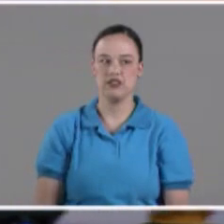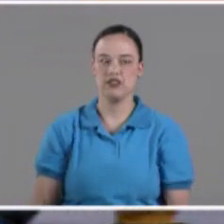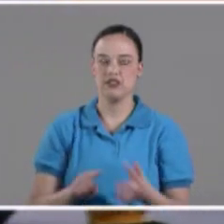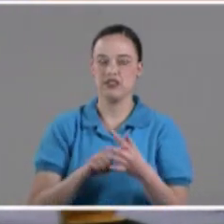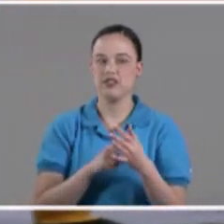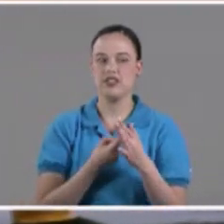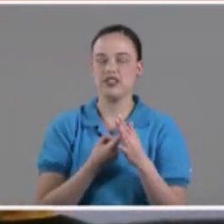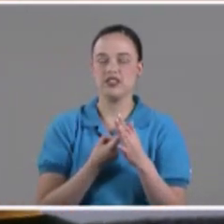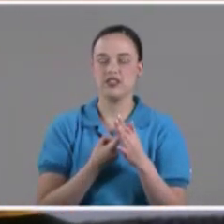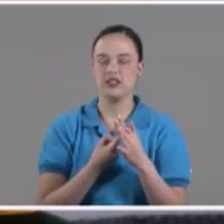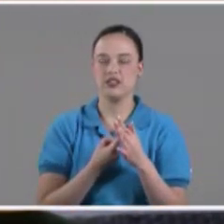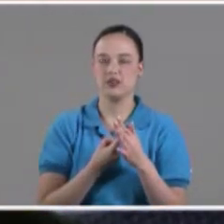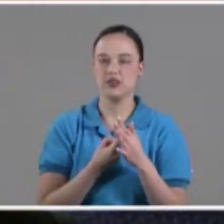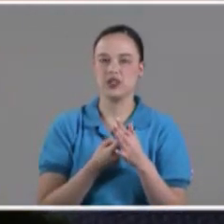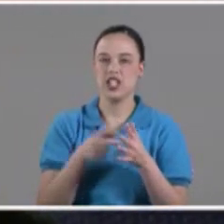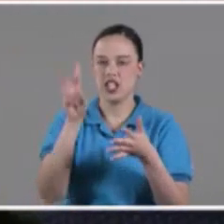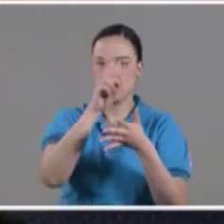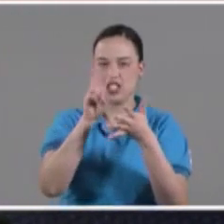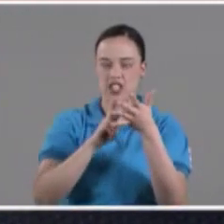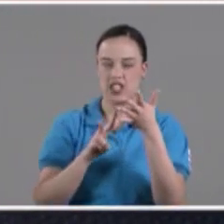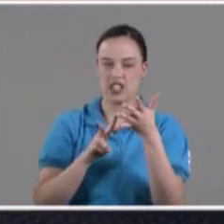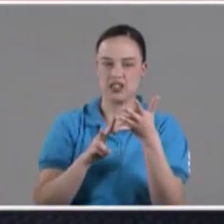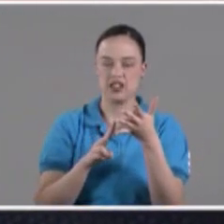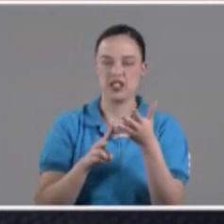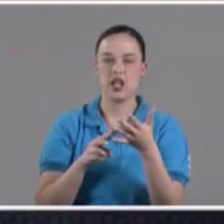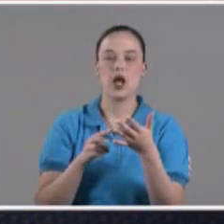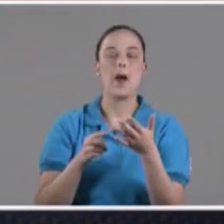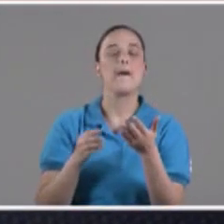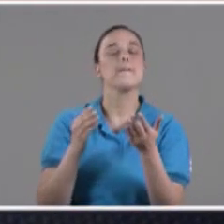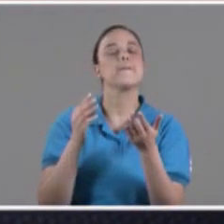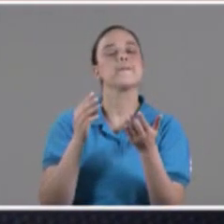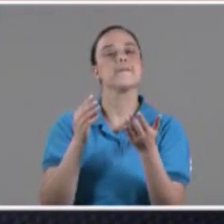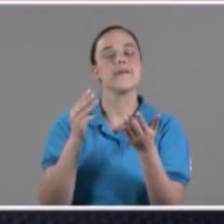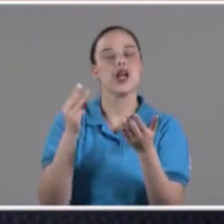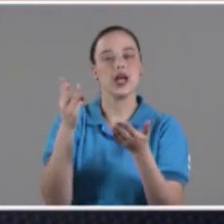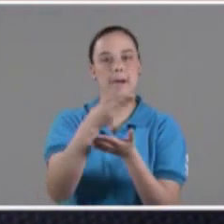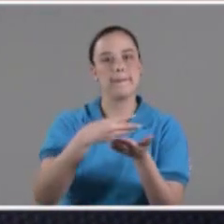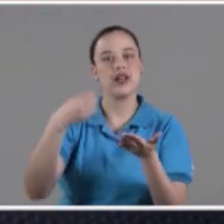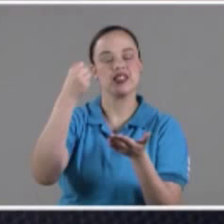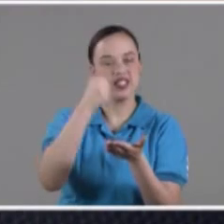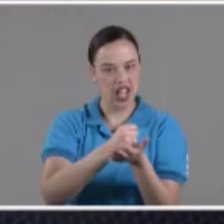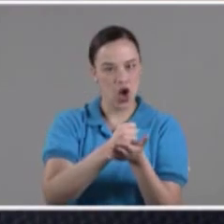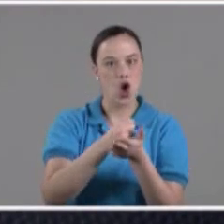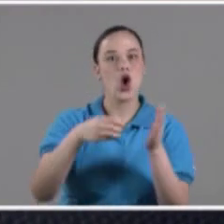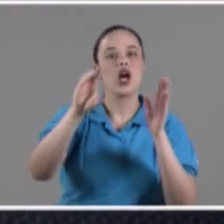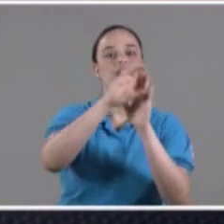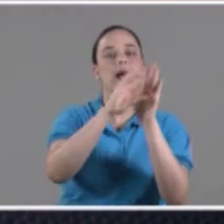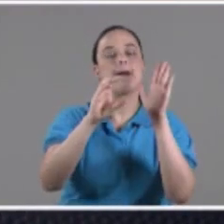por favor quien tiene Mateo capítulo 13 versículo 22